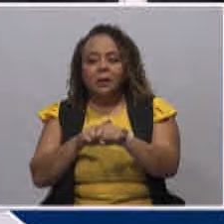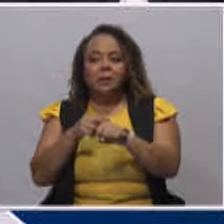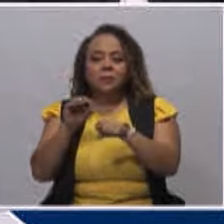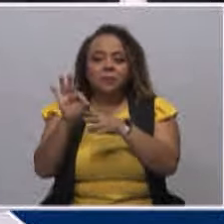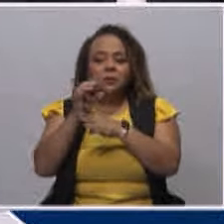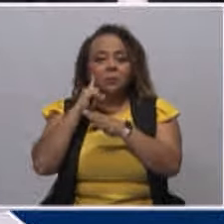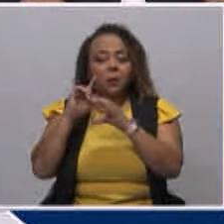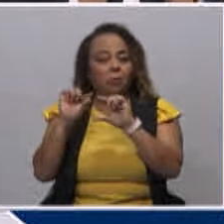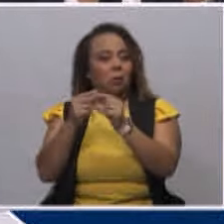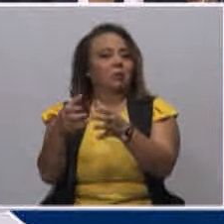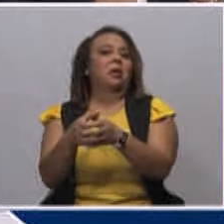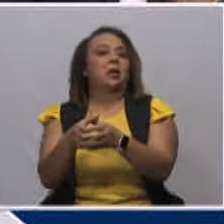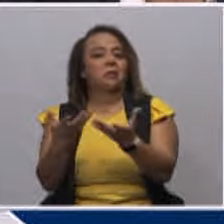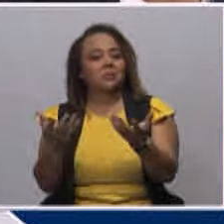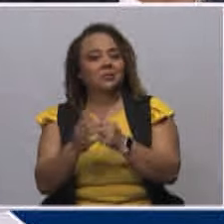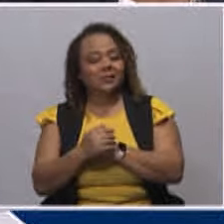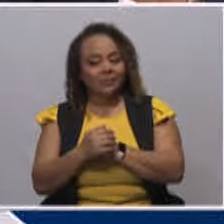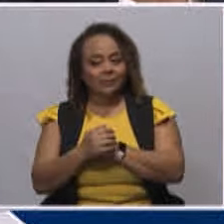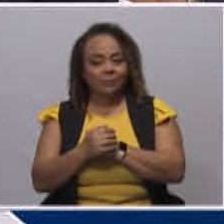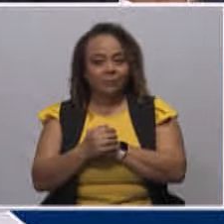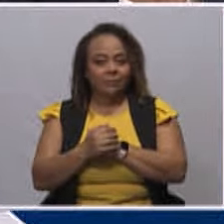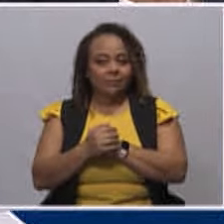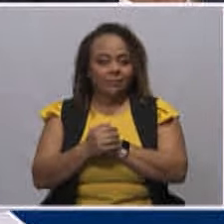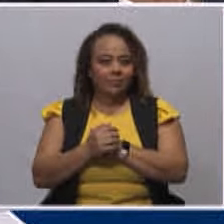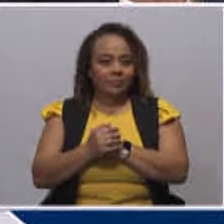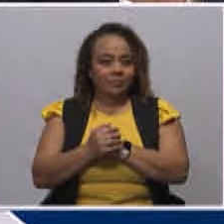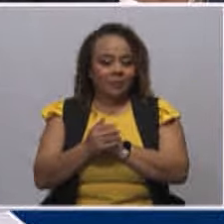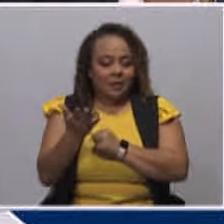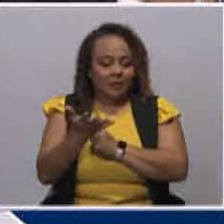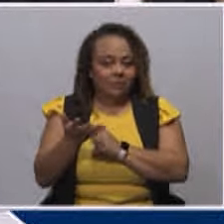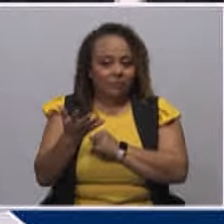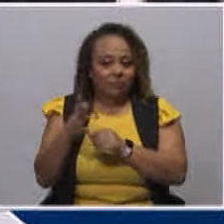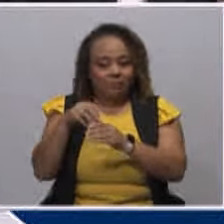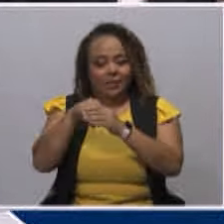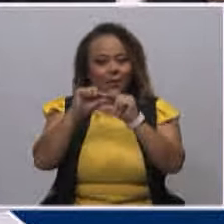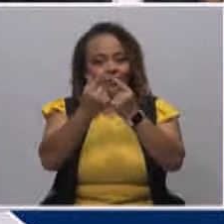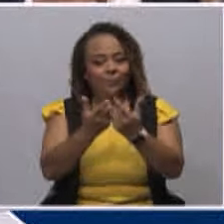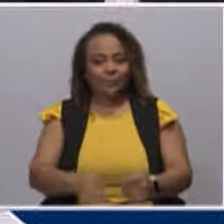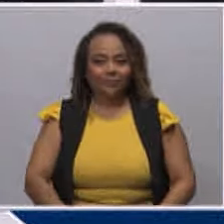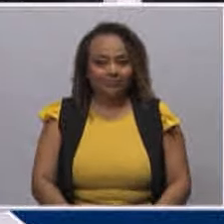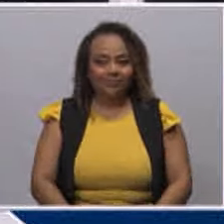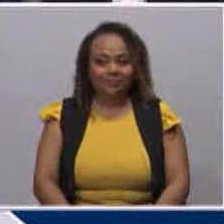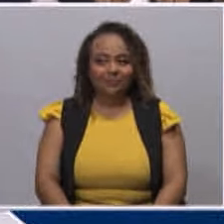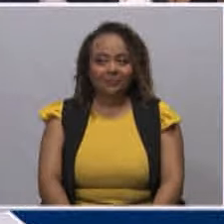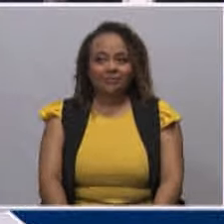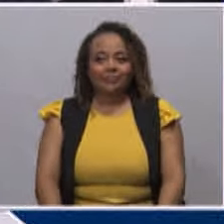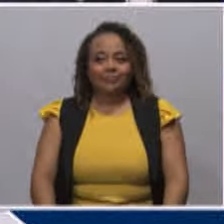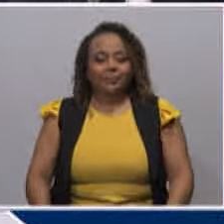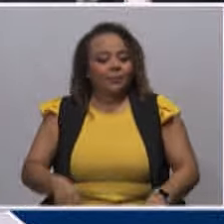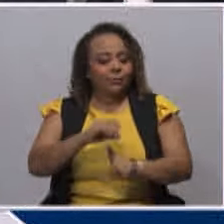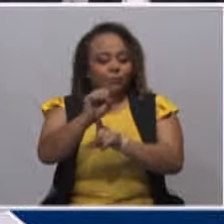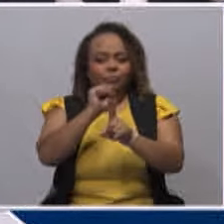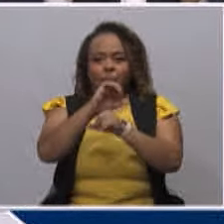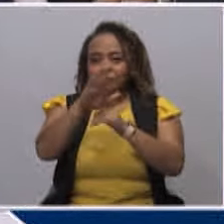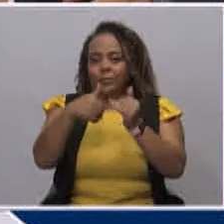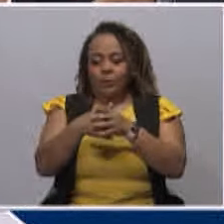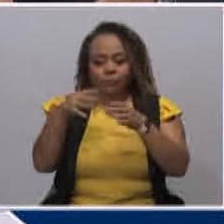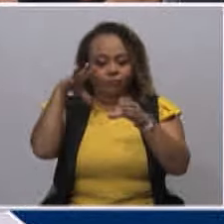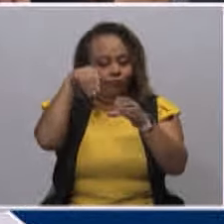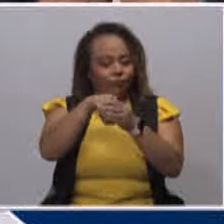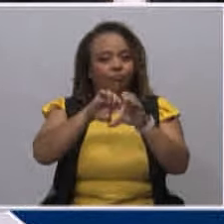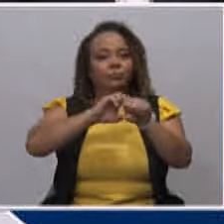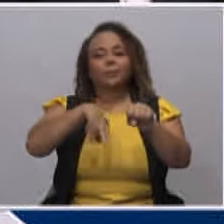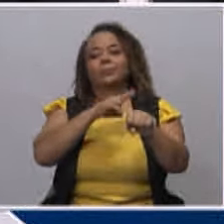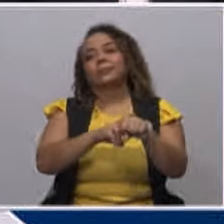Pero bueno se van a van a ser parte del grupo o sea en condiciones en todo van a ser parte de la